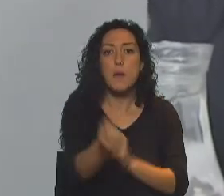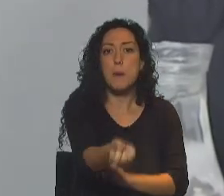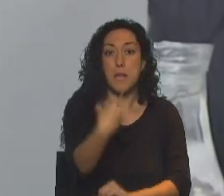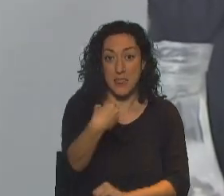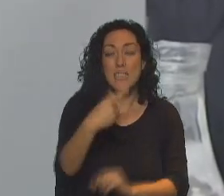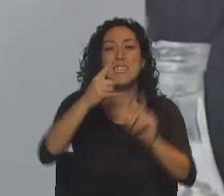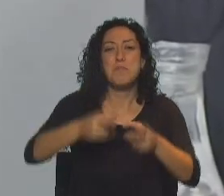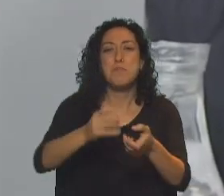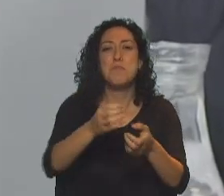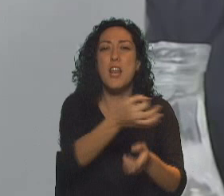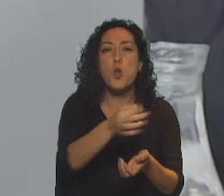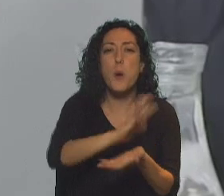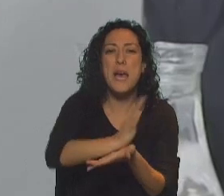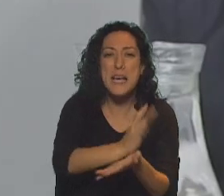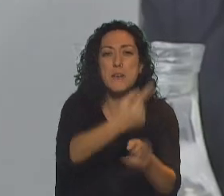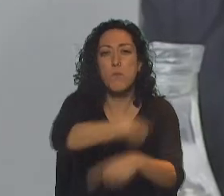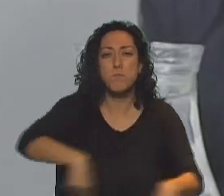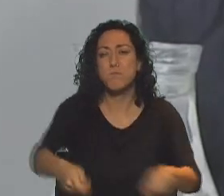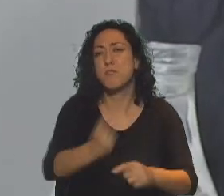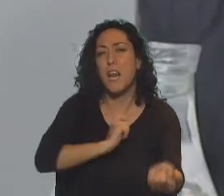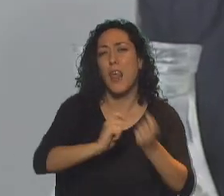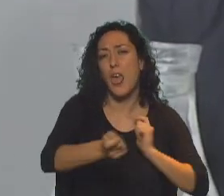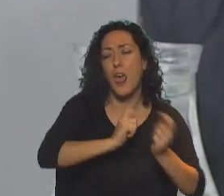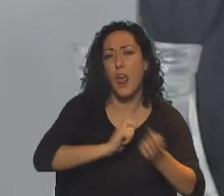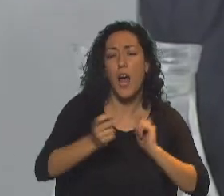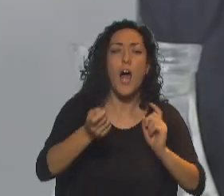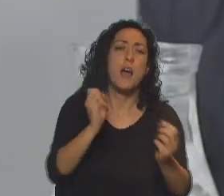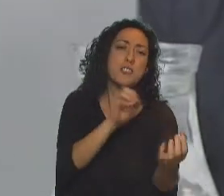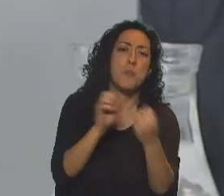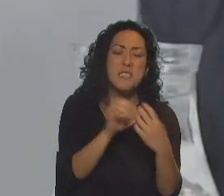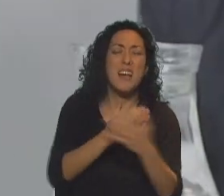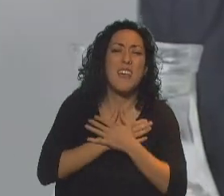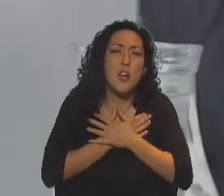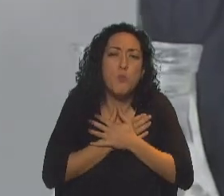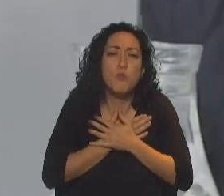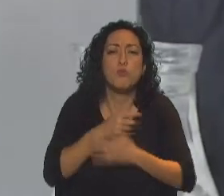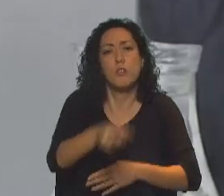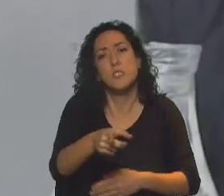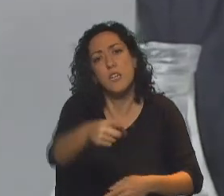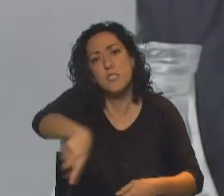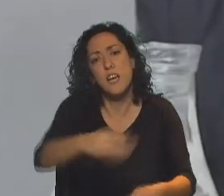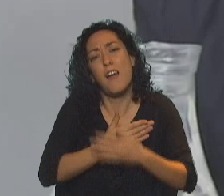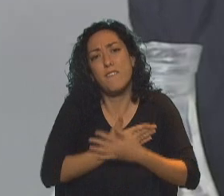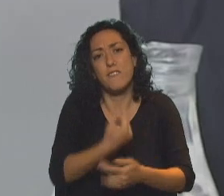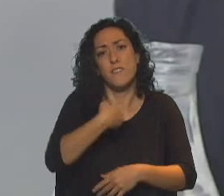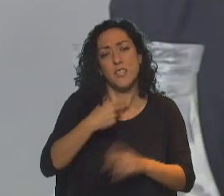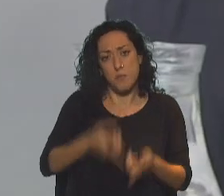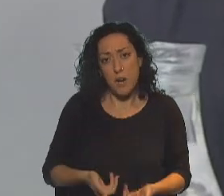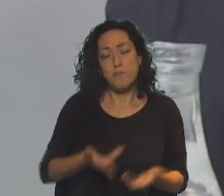también nueces de pecan y cositas, así siempre nos mandamos mensajitos. Yo las quiero mucho, ellas me quieren mucho.